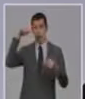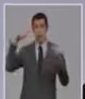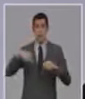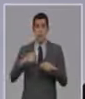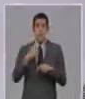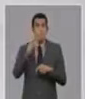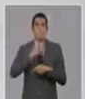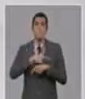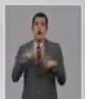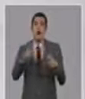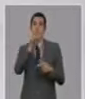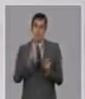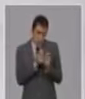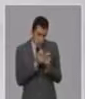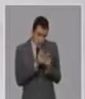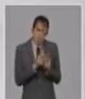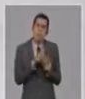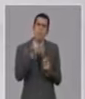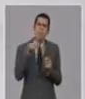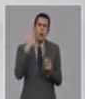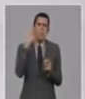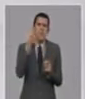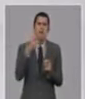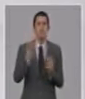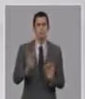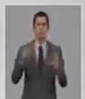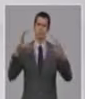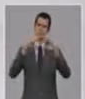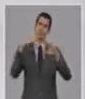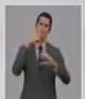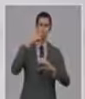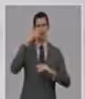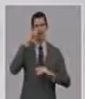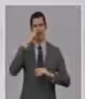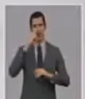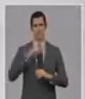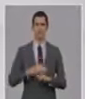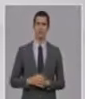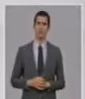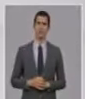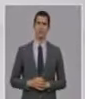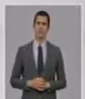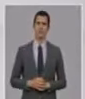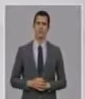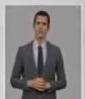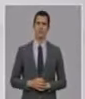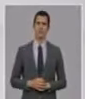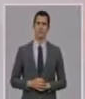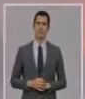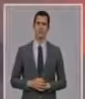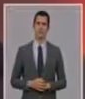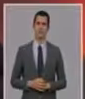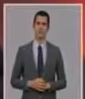Cuba durante el 2020. Karina Rodríguez, especial para Cuba Debate en Mesa Redonda.